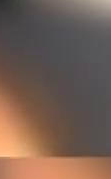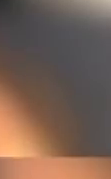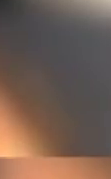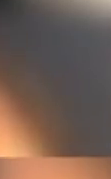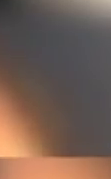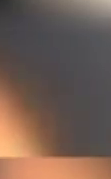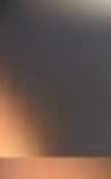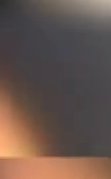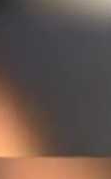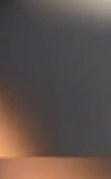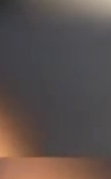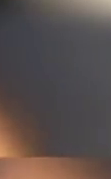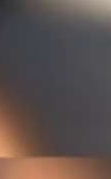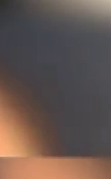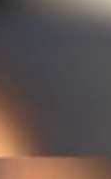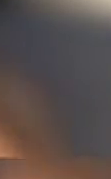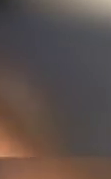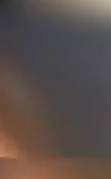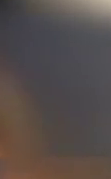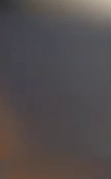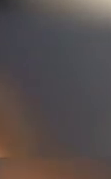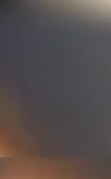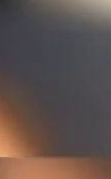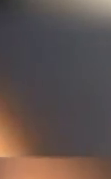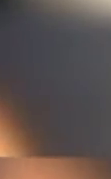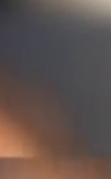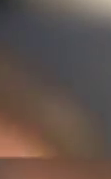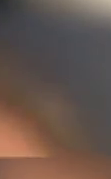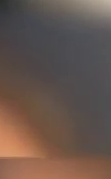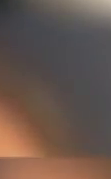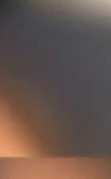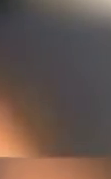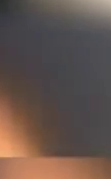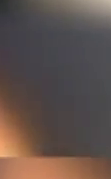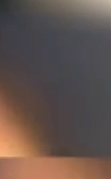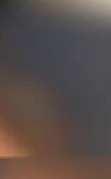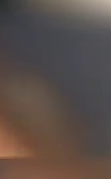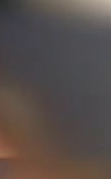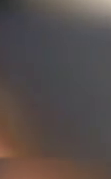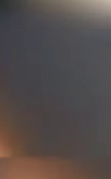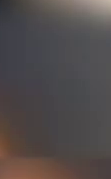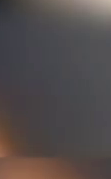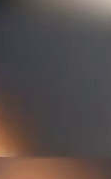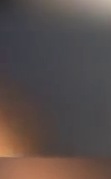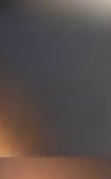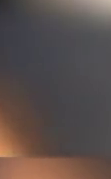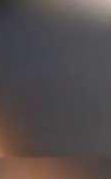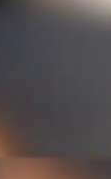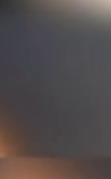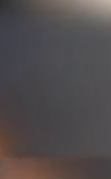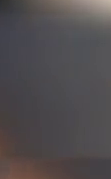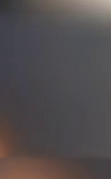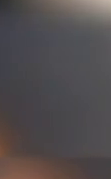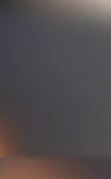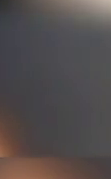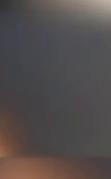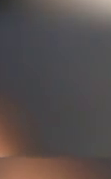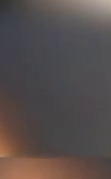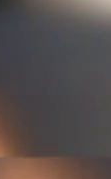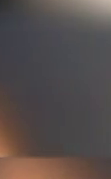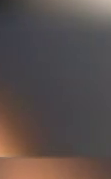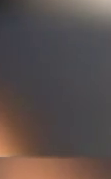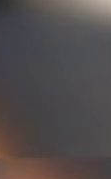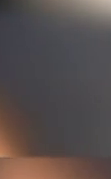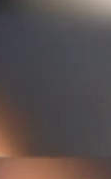para entrar y el mundo se va a sorprender de cómo va entrando pero entra la entrada y